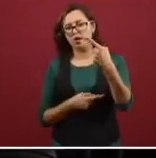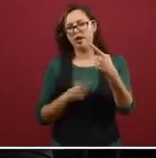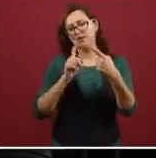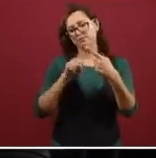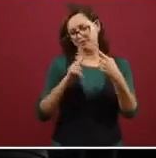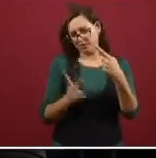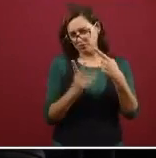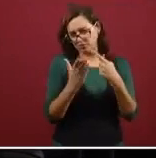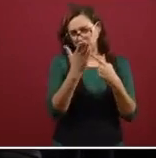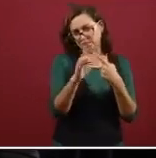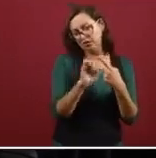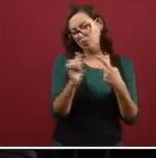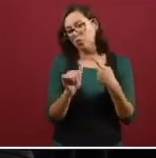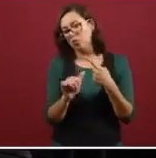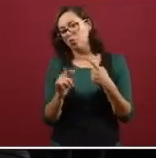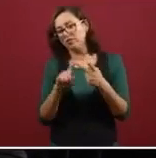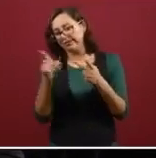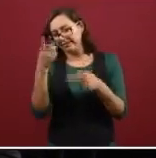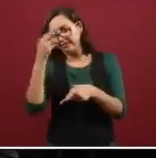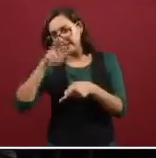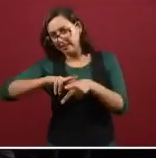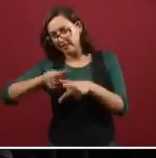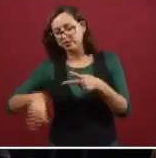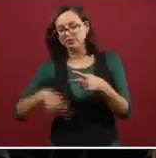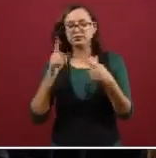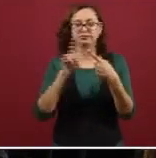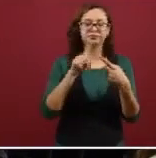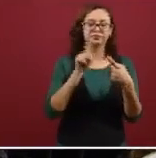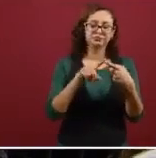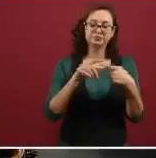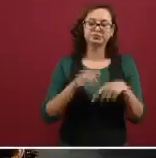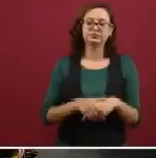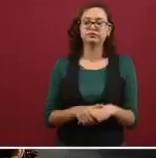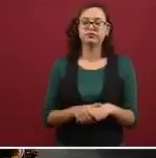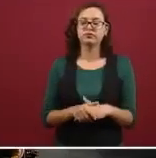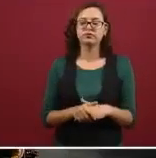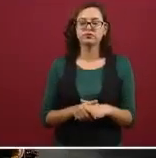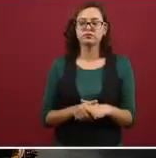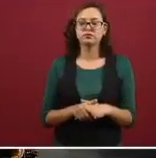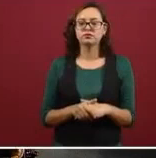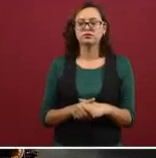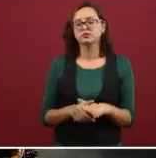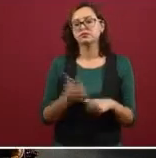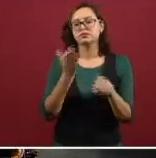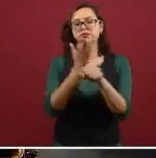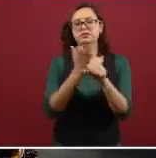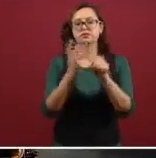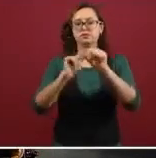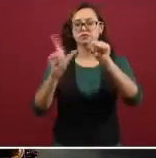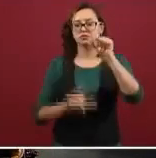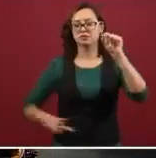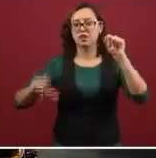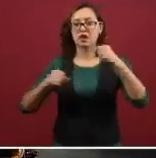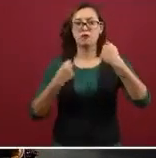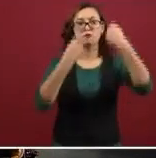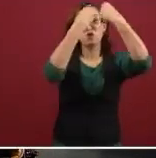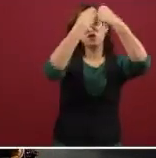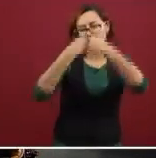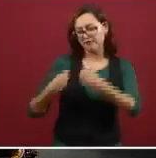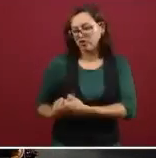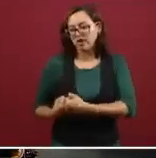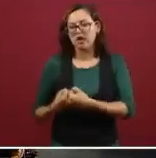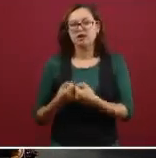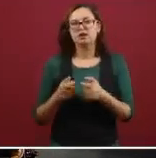Pemex. Mientras la Guardia Nacional está bastante ocupada en las fronteras con la cuestión de la